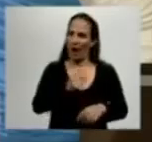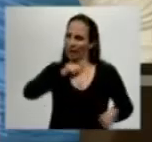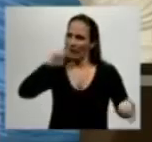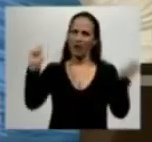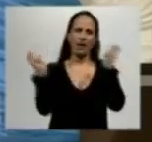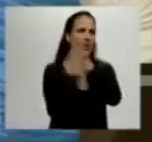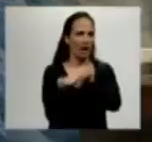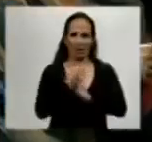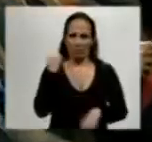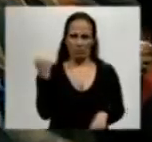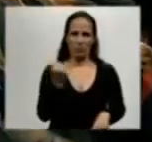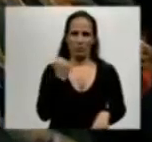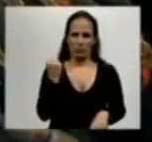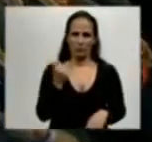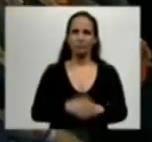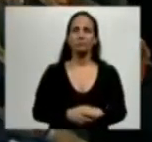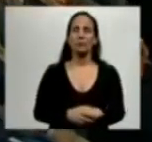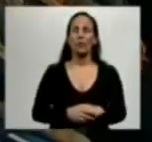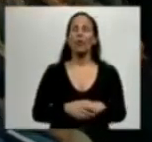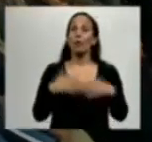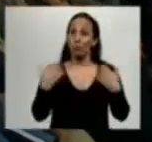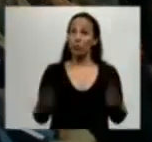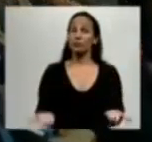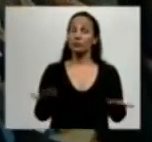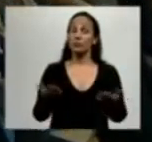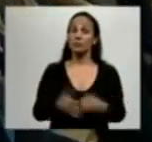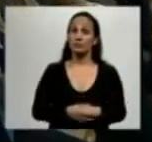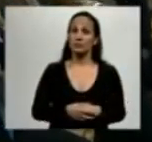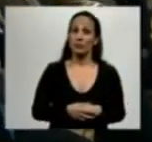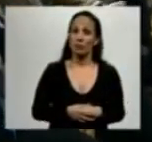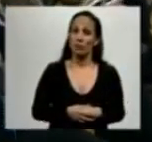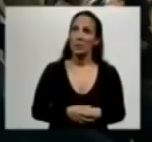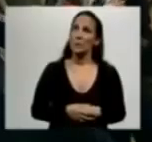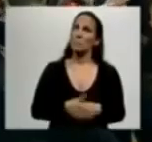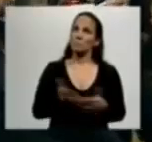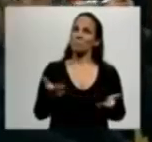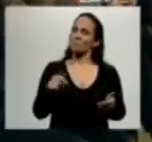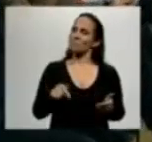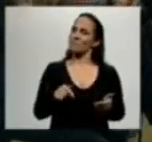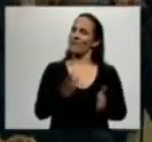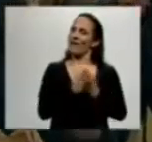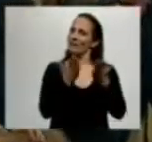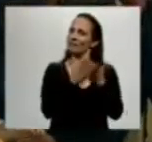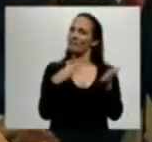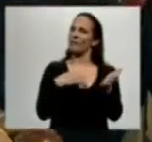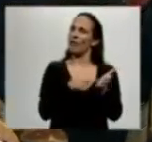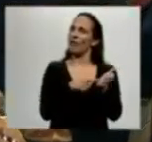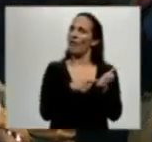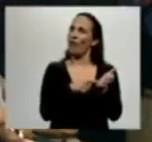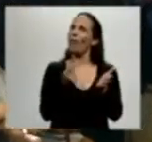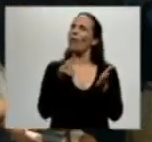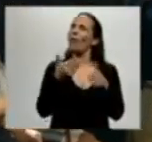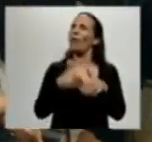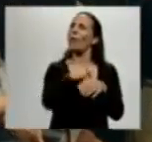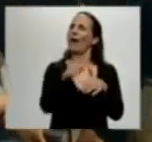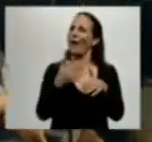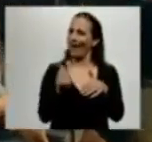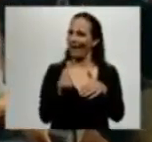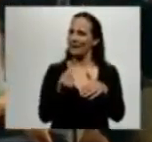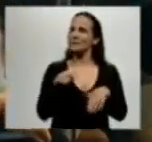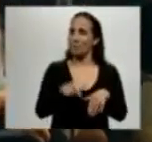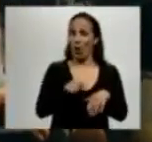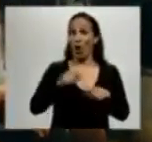transformación. Por supuesto que esto es un instrumento que va a comenzar a tener vigencia. Hoy